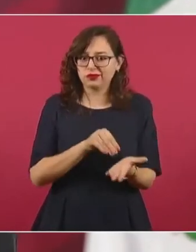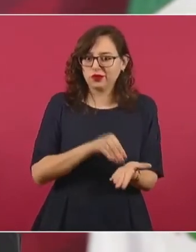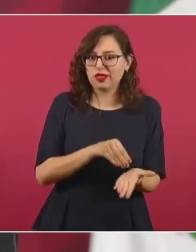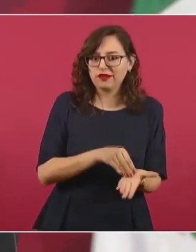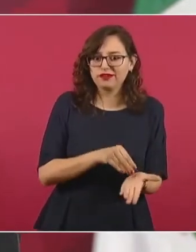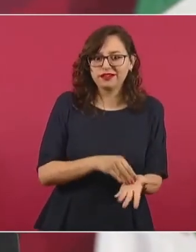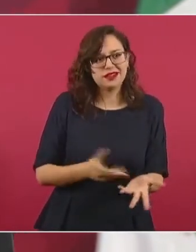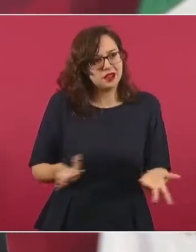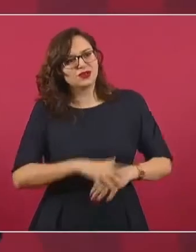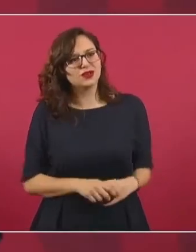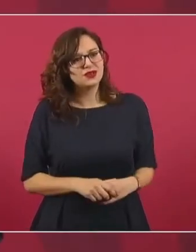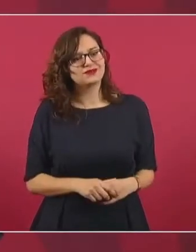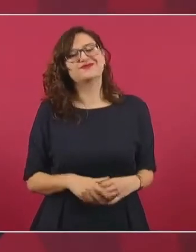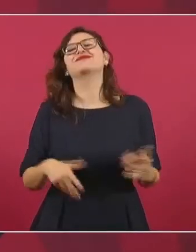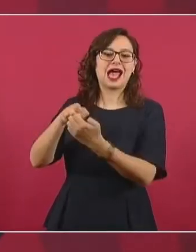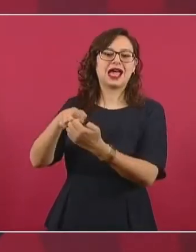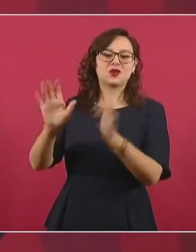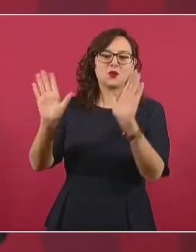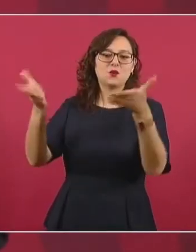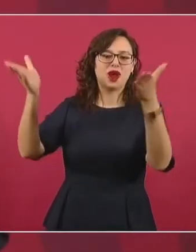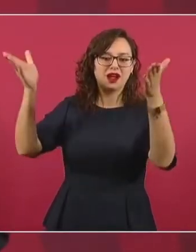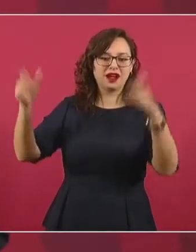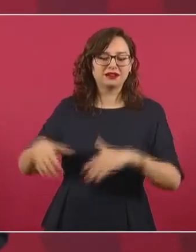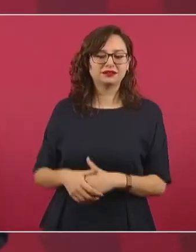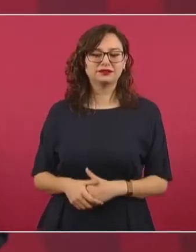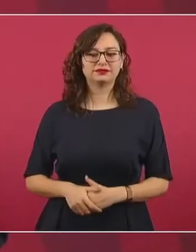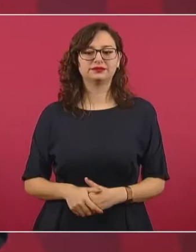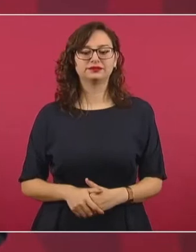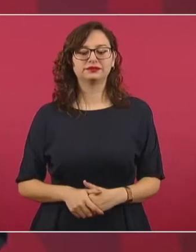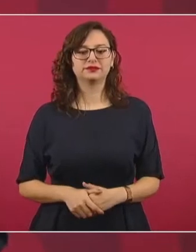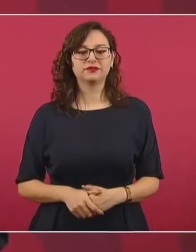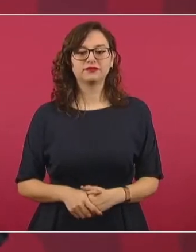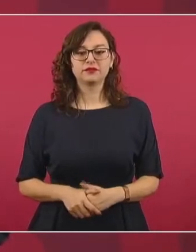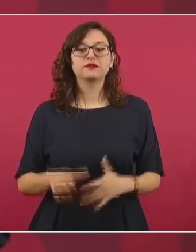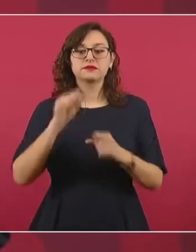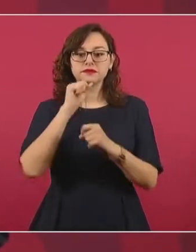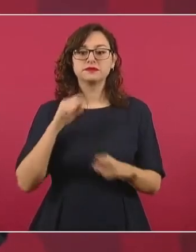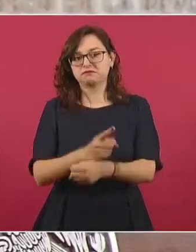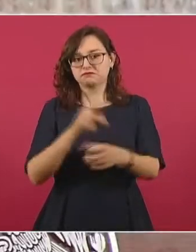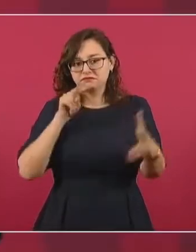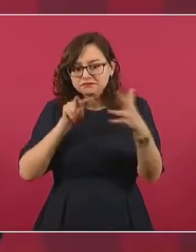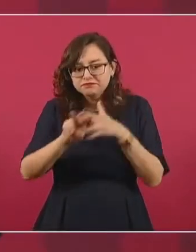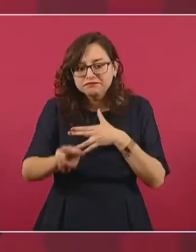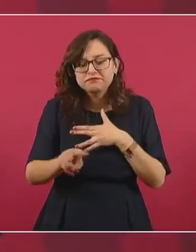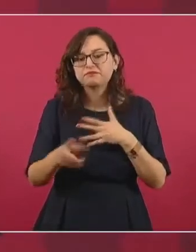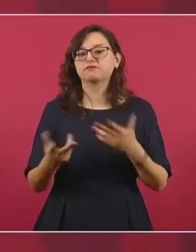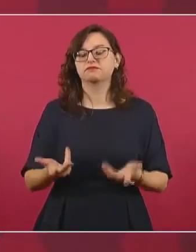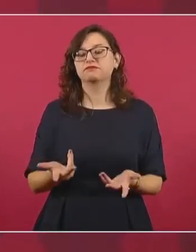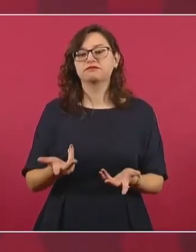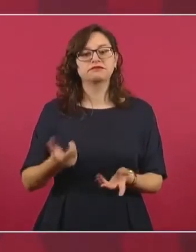engañaron con eso. Lo mismo la transparencia, también